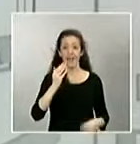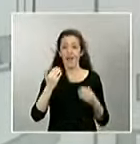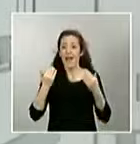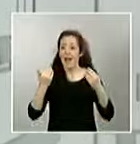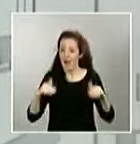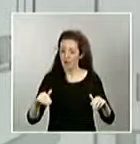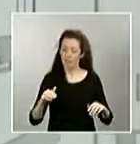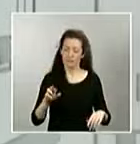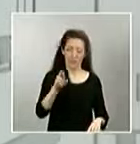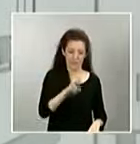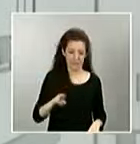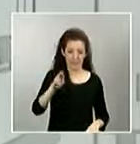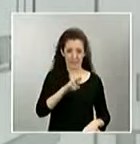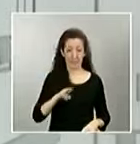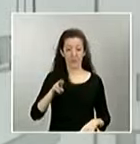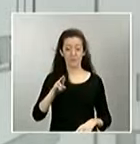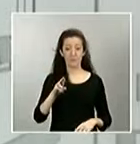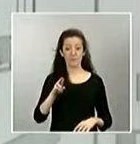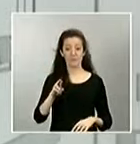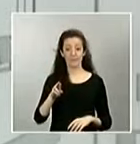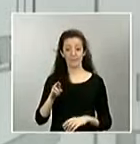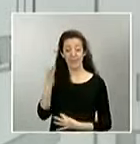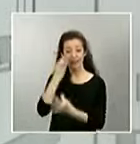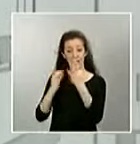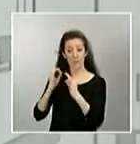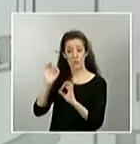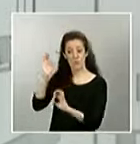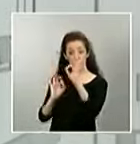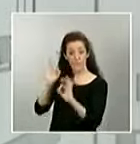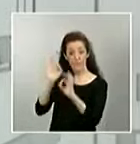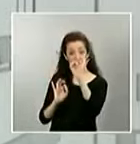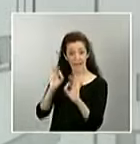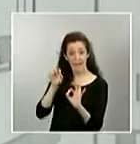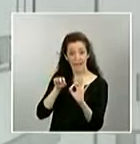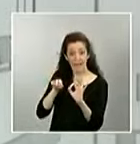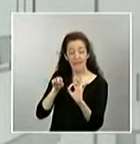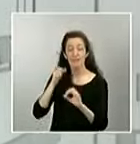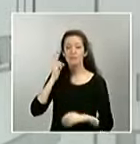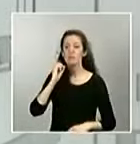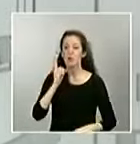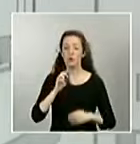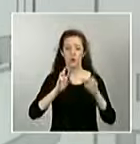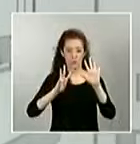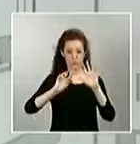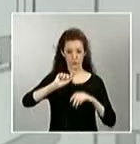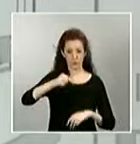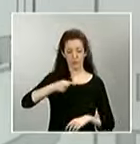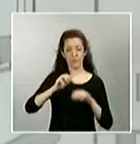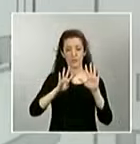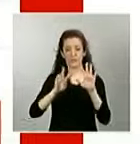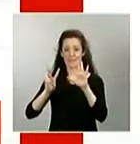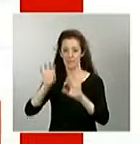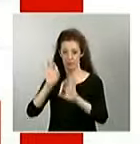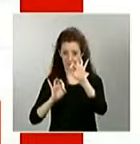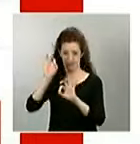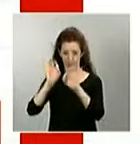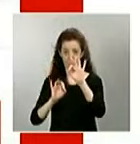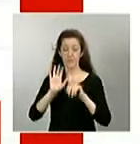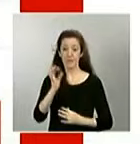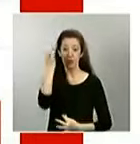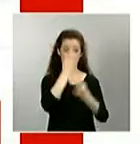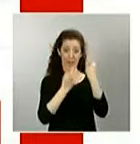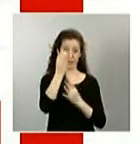términos porcentuales tan solo alcanza el 8,97%. Pero, insisto, en datos absolutos